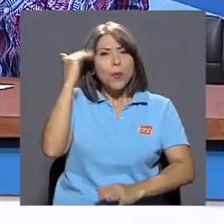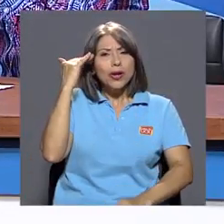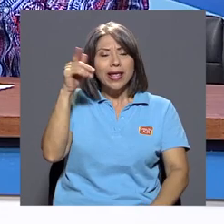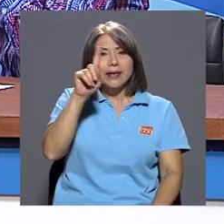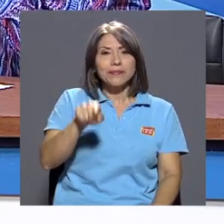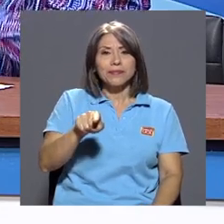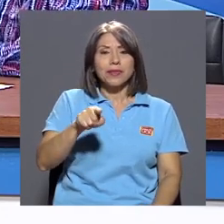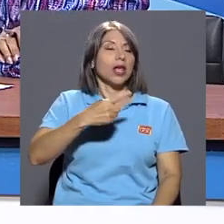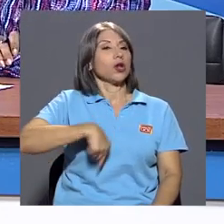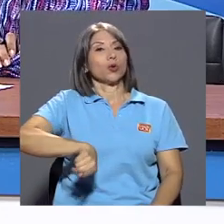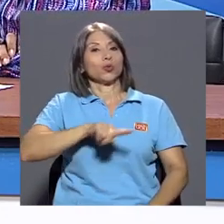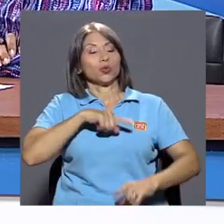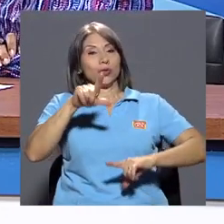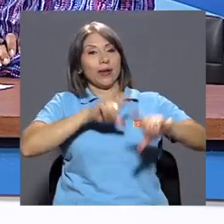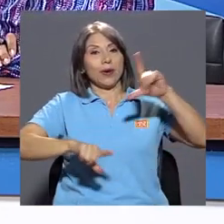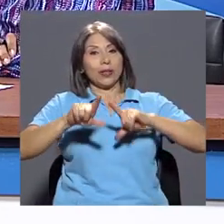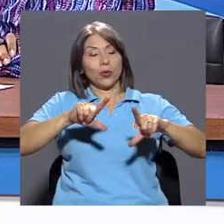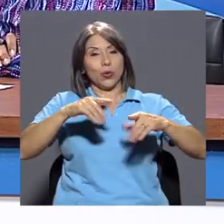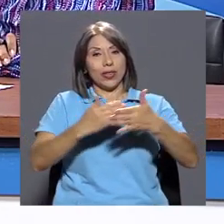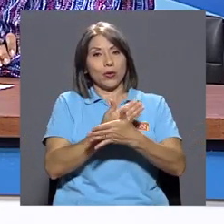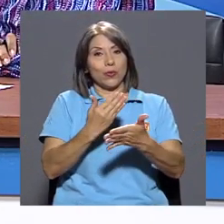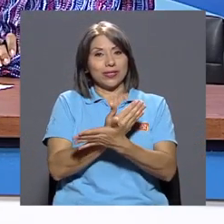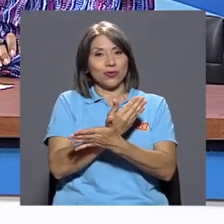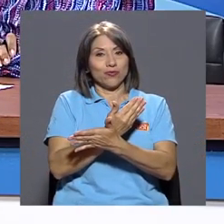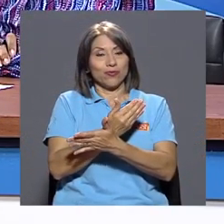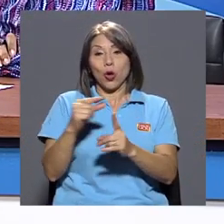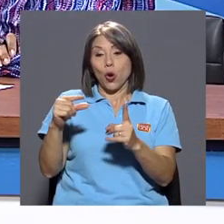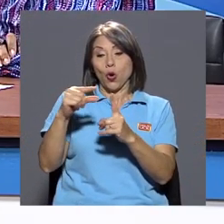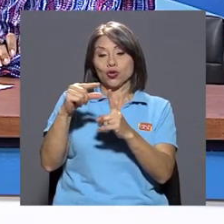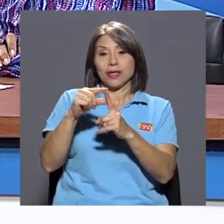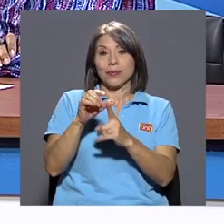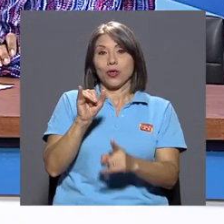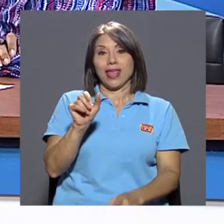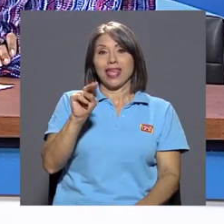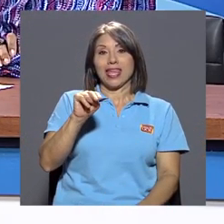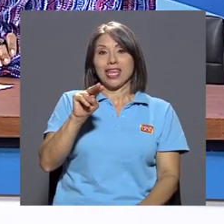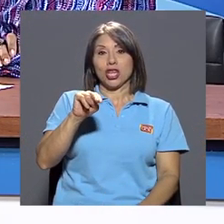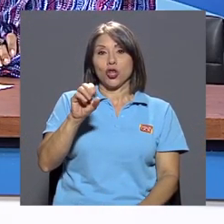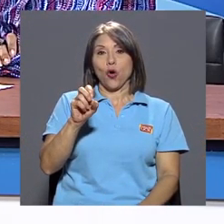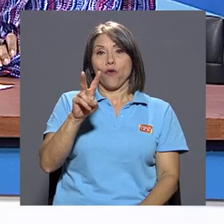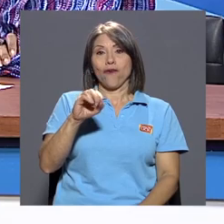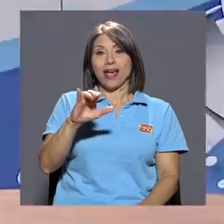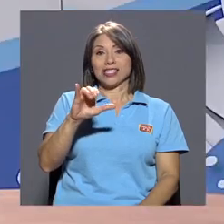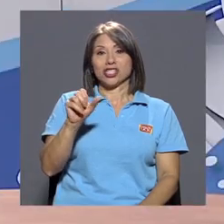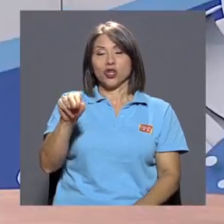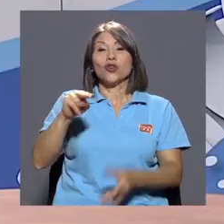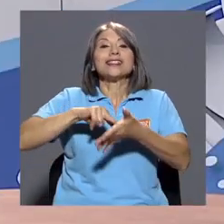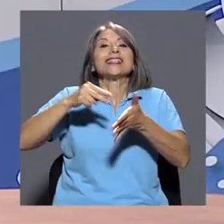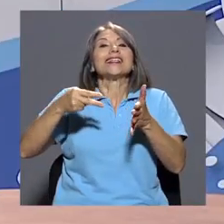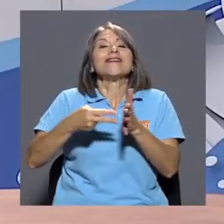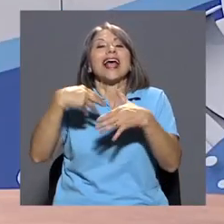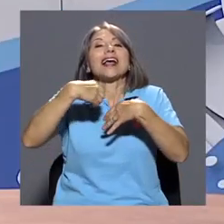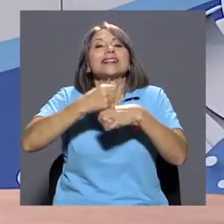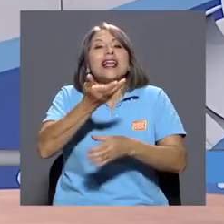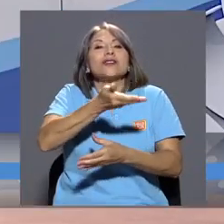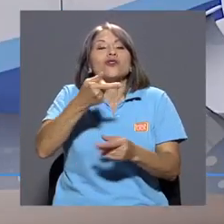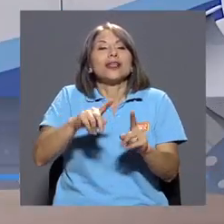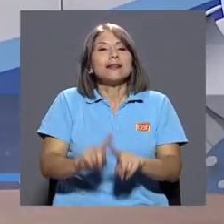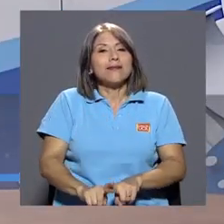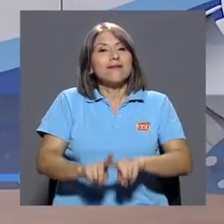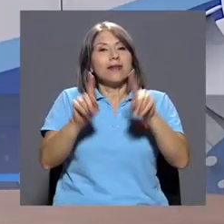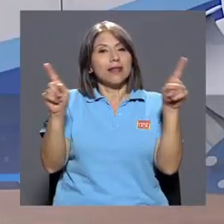desde el laboratorio de innovación y desde el concepto de innovación que básicamente es hacer las cosas diferente se vienen promoviendo estas